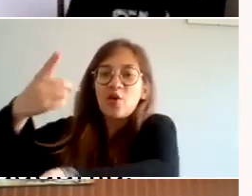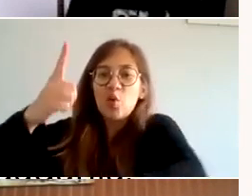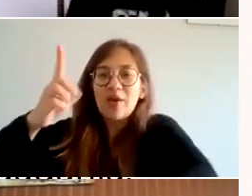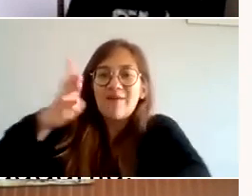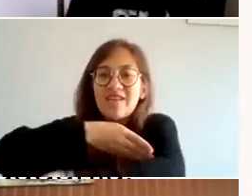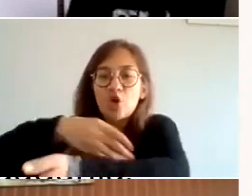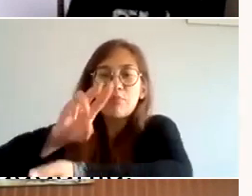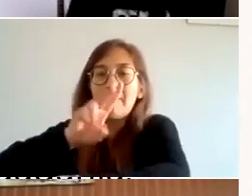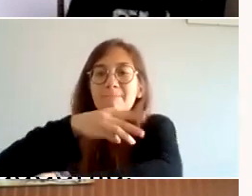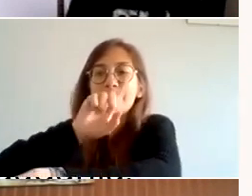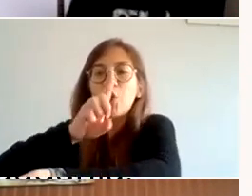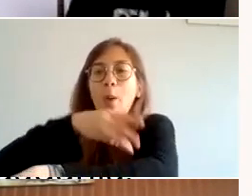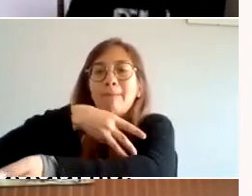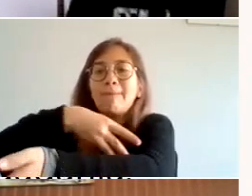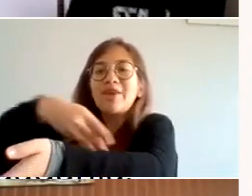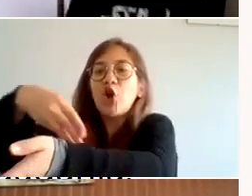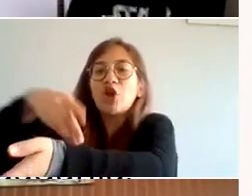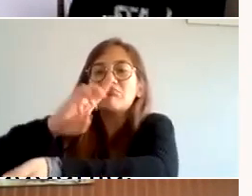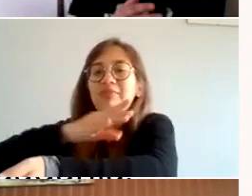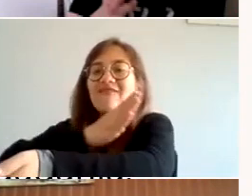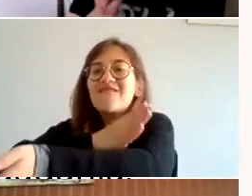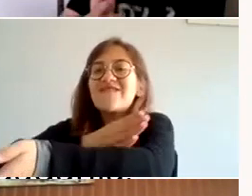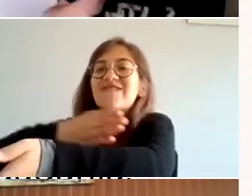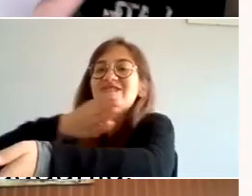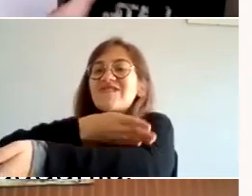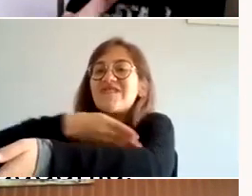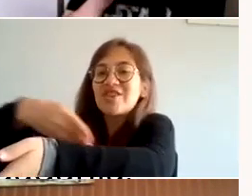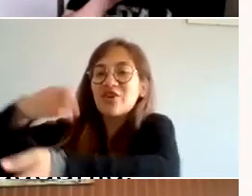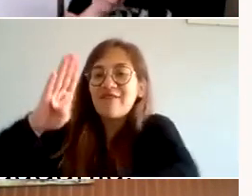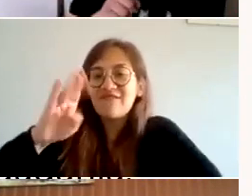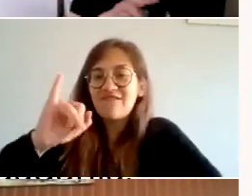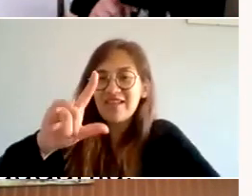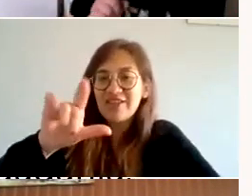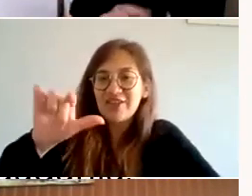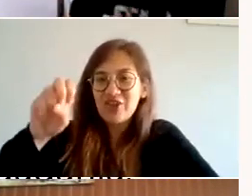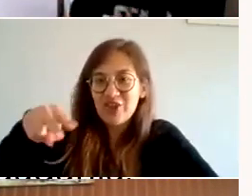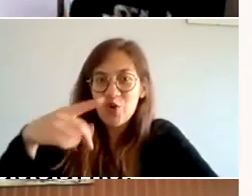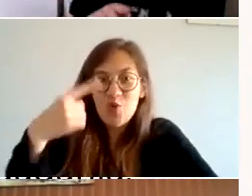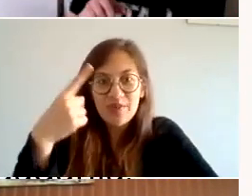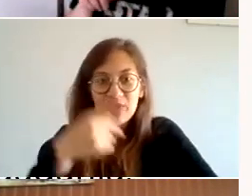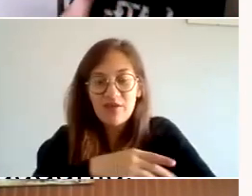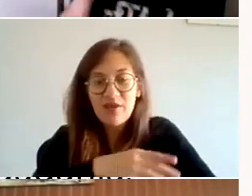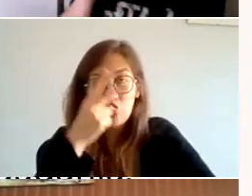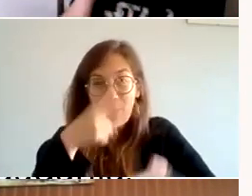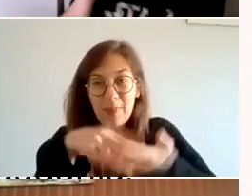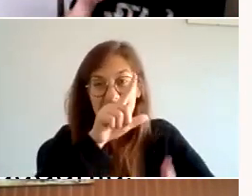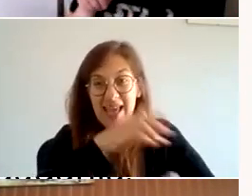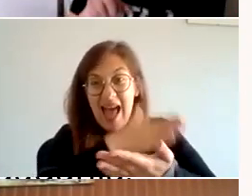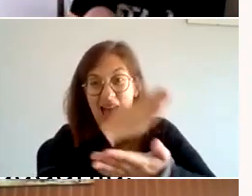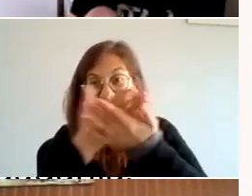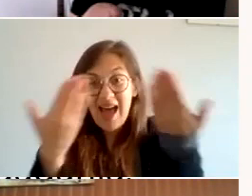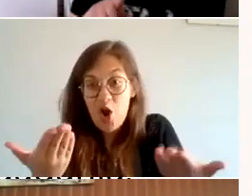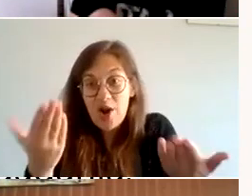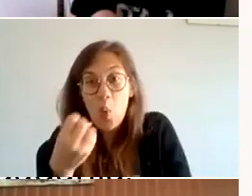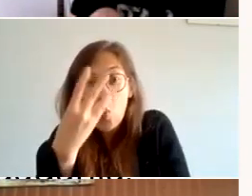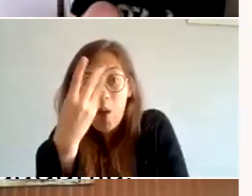viésemos realmente este gráfico de enero y febrero, ya podríamos tener el análisis de en qué